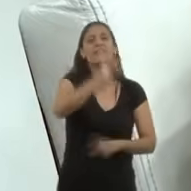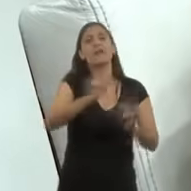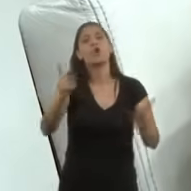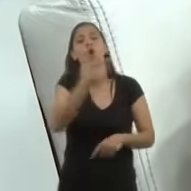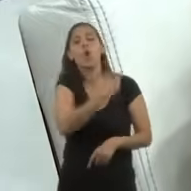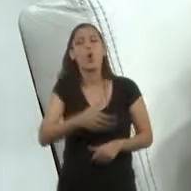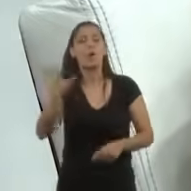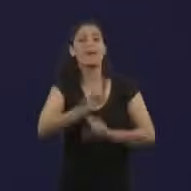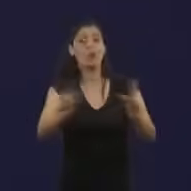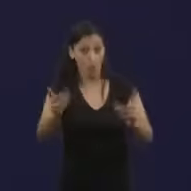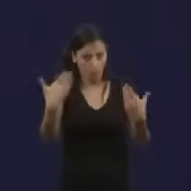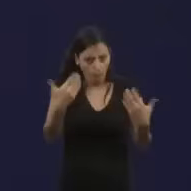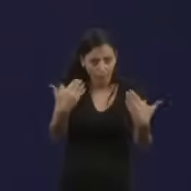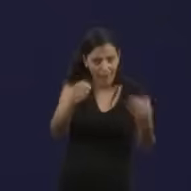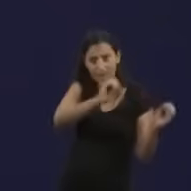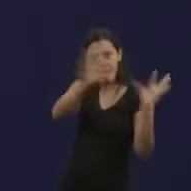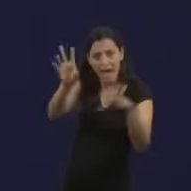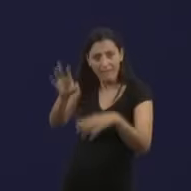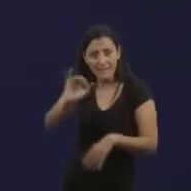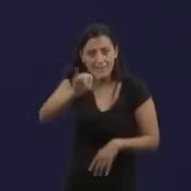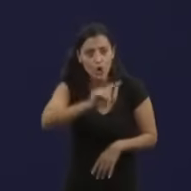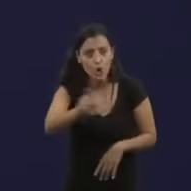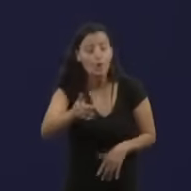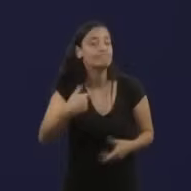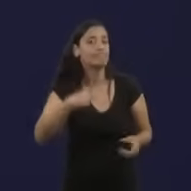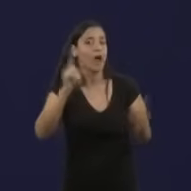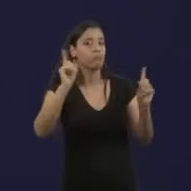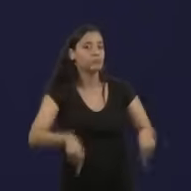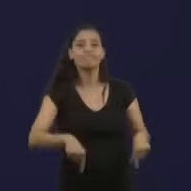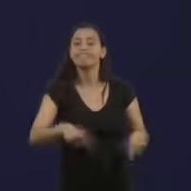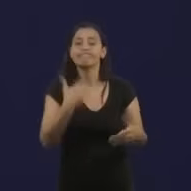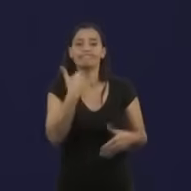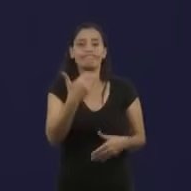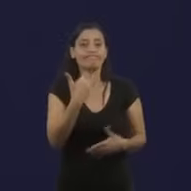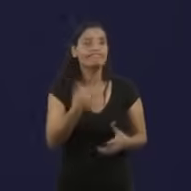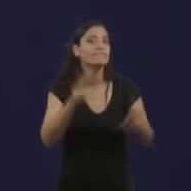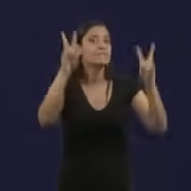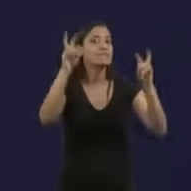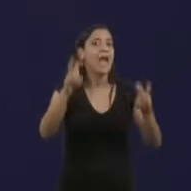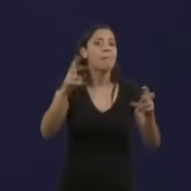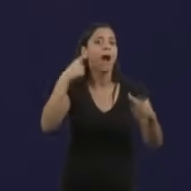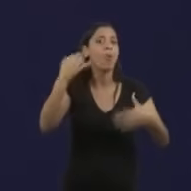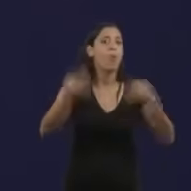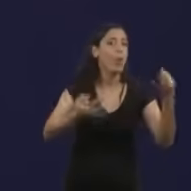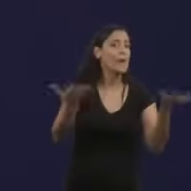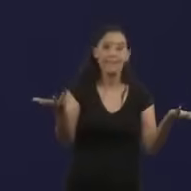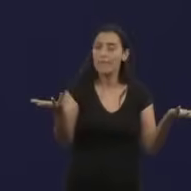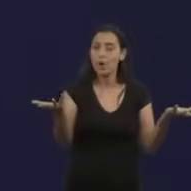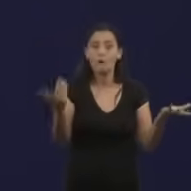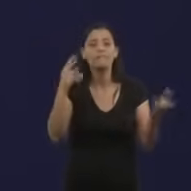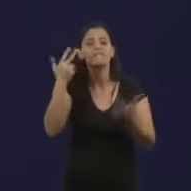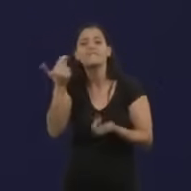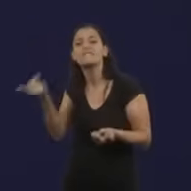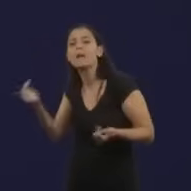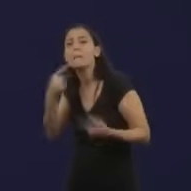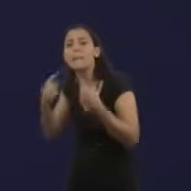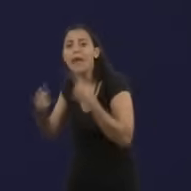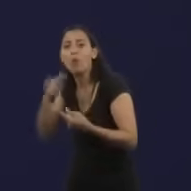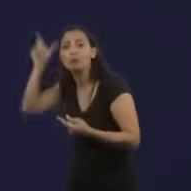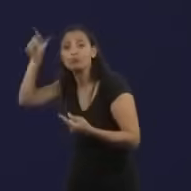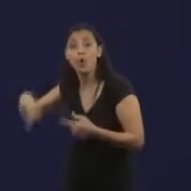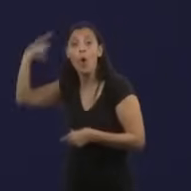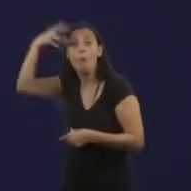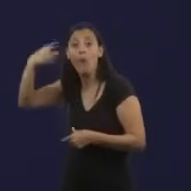desconozco desconozco el los pormenores jurídicos Pero te los averiguamos te los averiguo la doctora bullrich